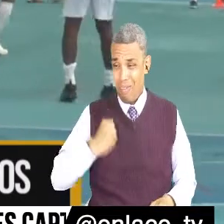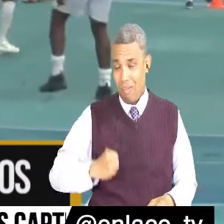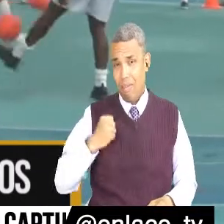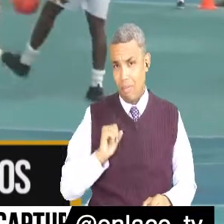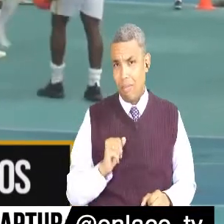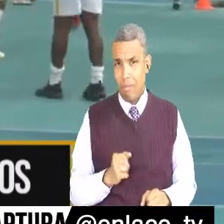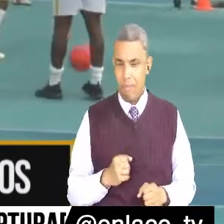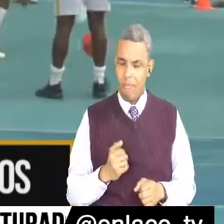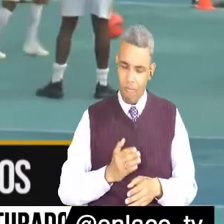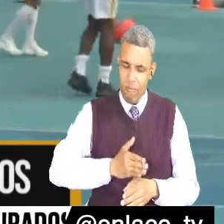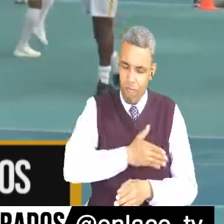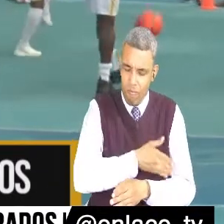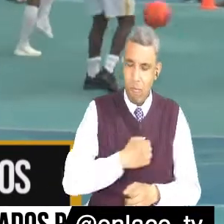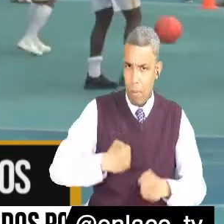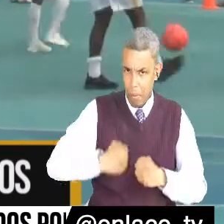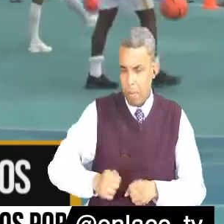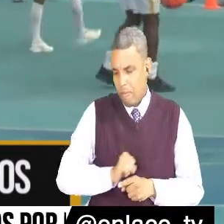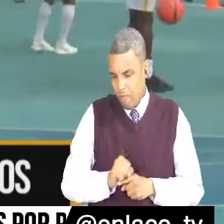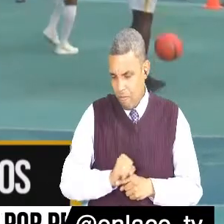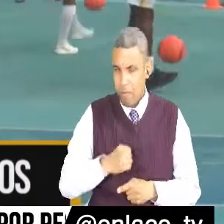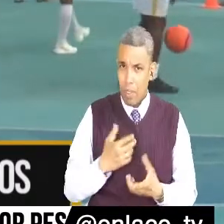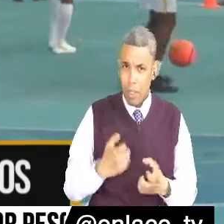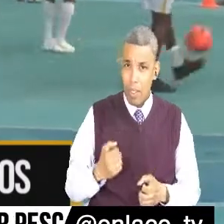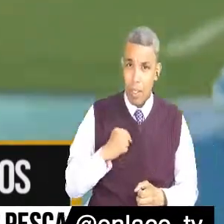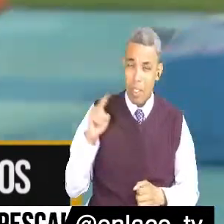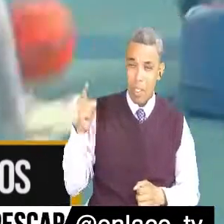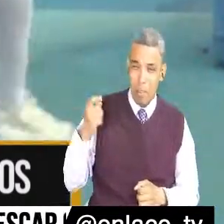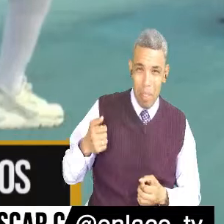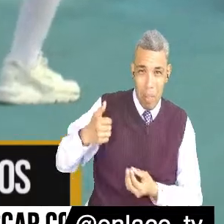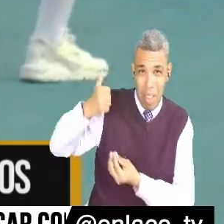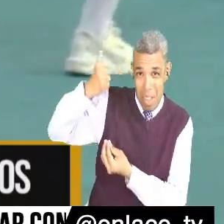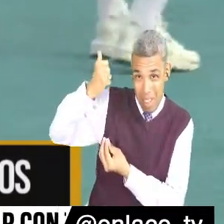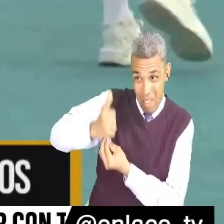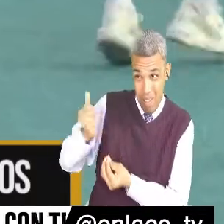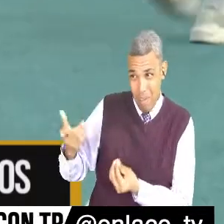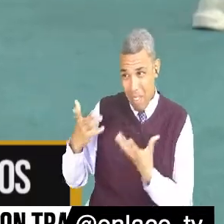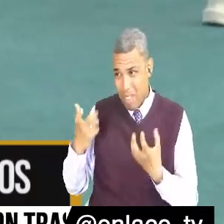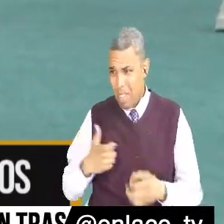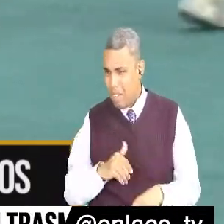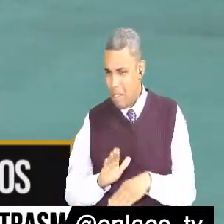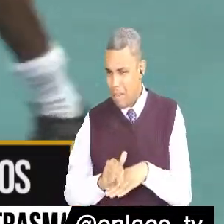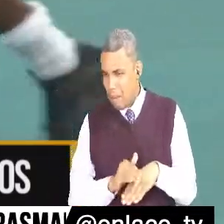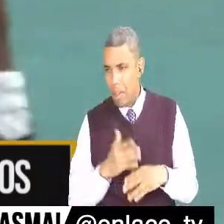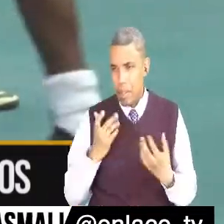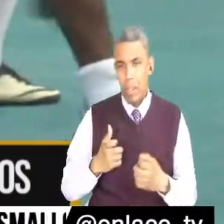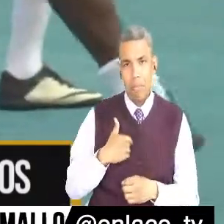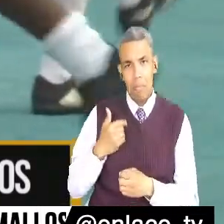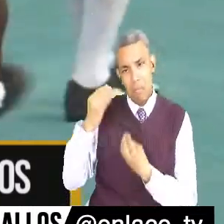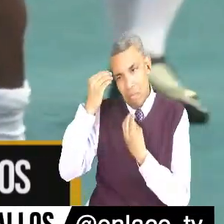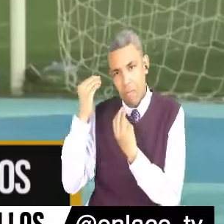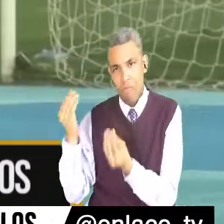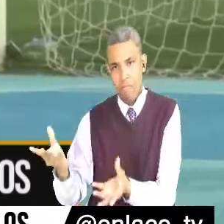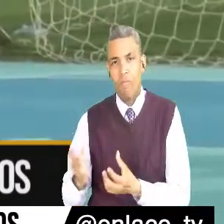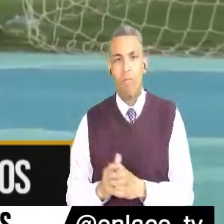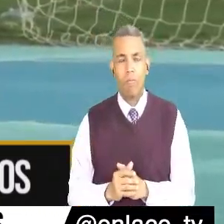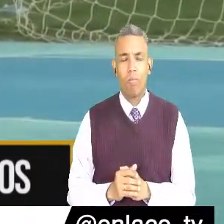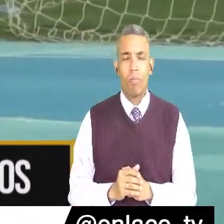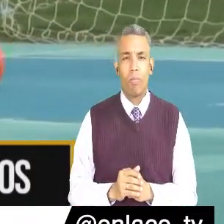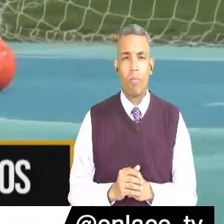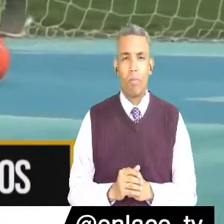pues esperamos hacerlo de la mejor forma como el profe quiere, ¿no? Pienso que el balance en comparación al semestre pasado es positivo,